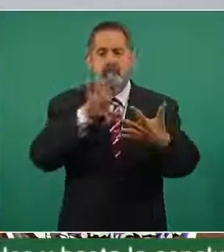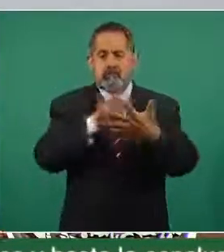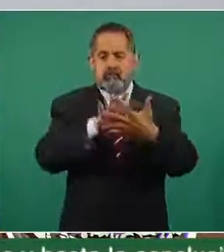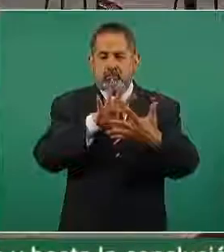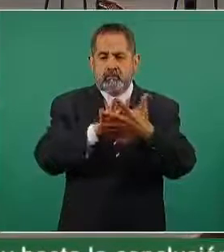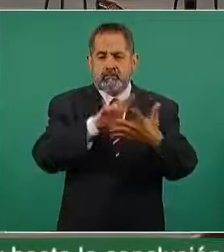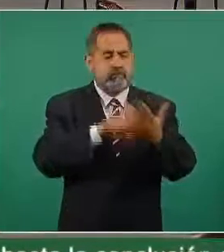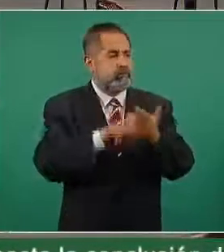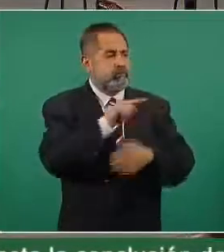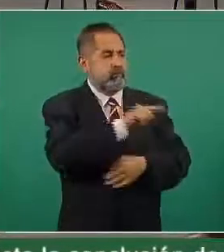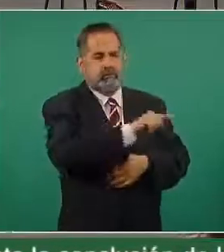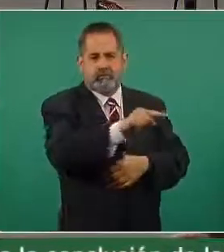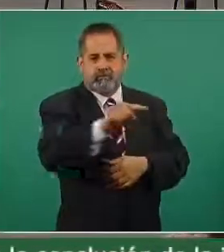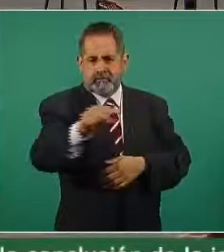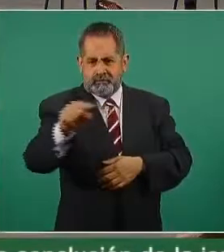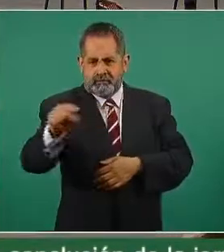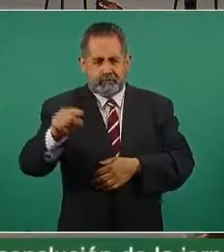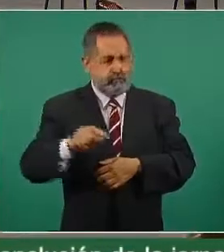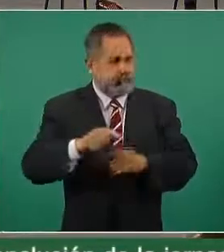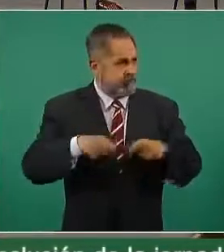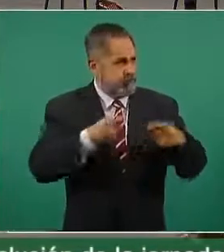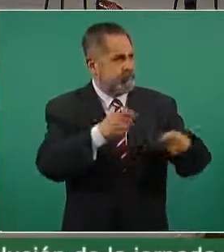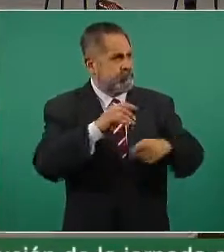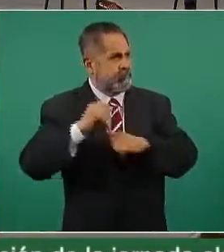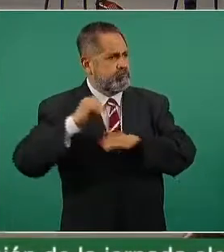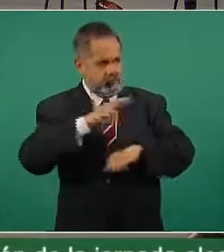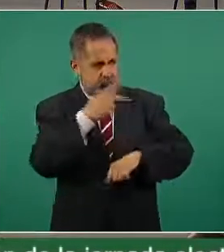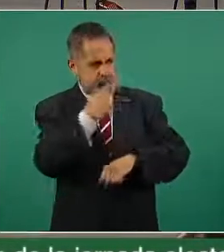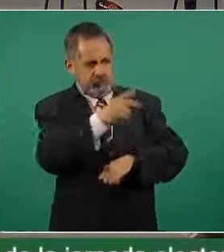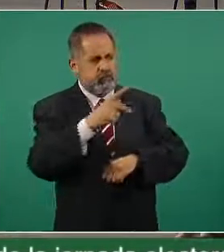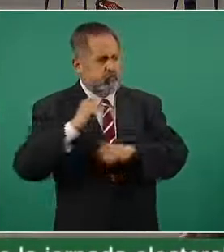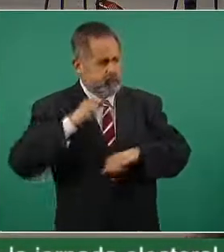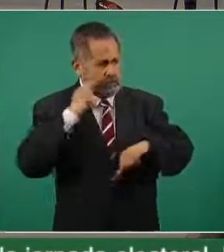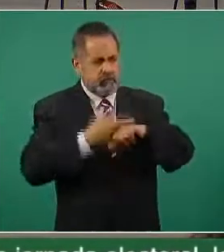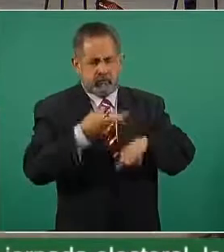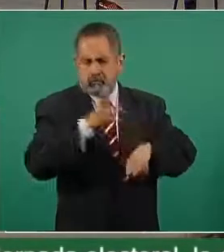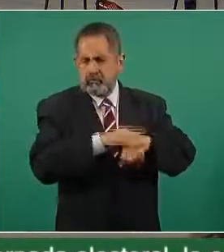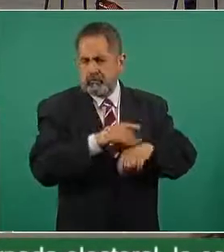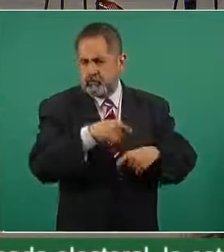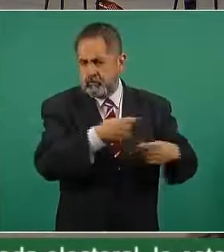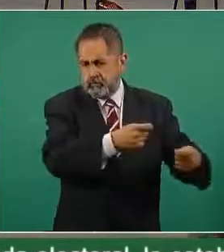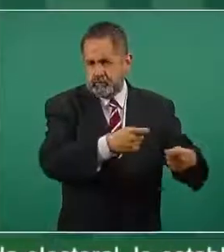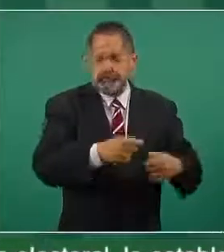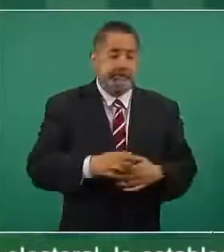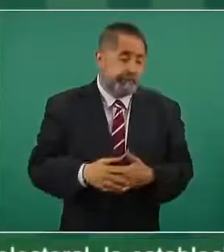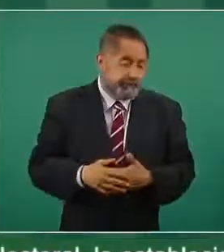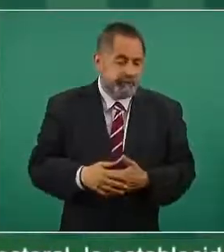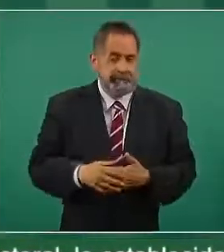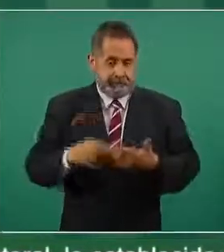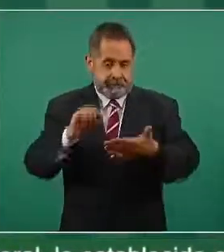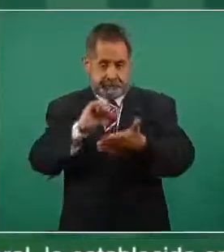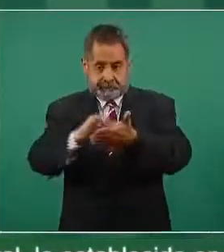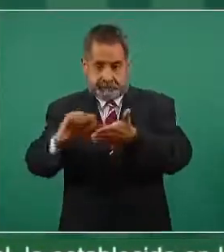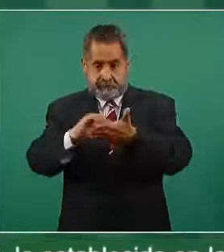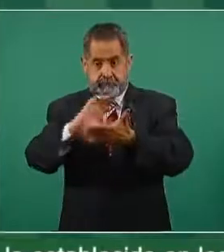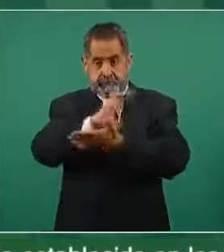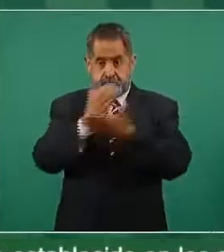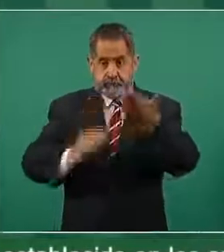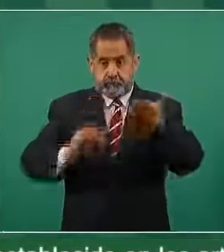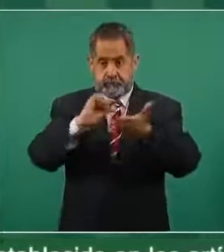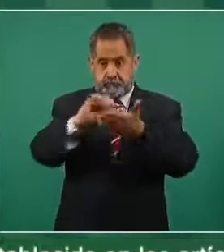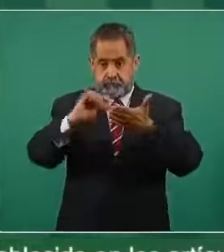8 penales. Destacar que en algunas de las cláusulas de los contratos establecen que